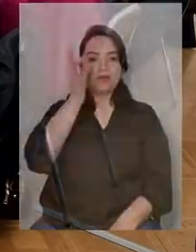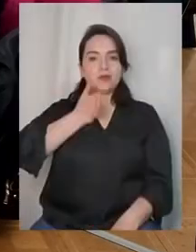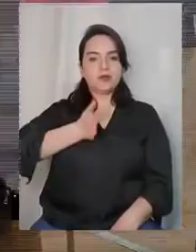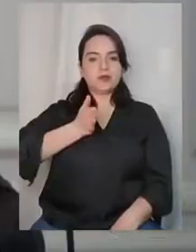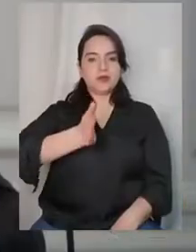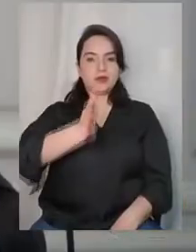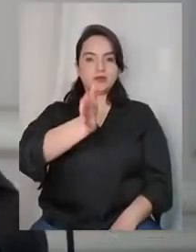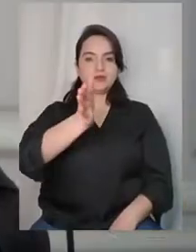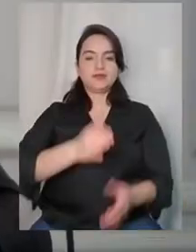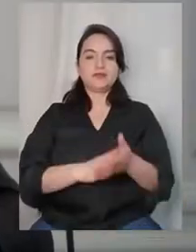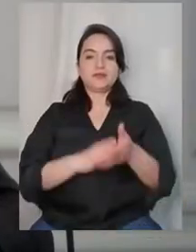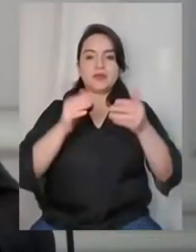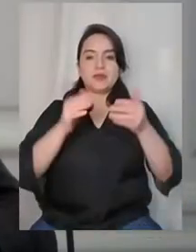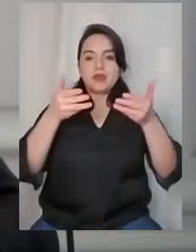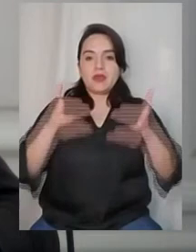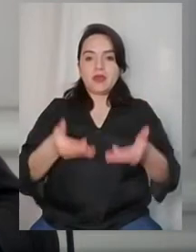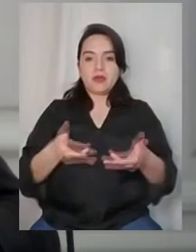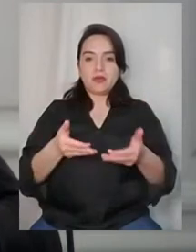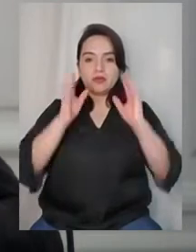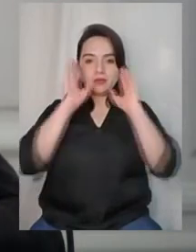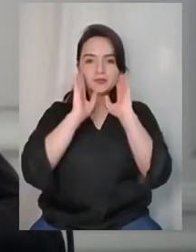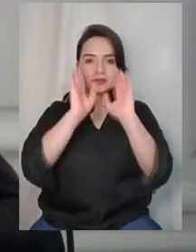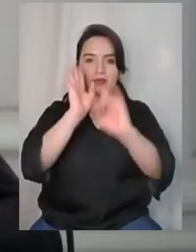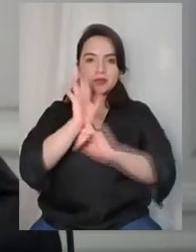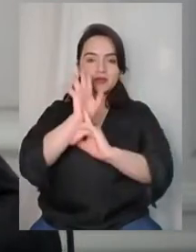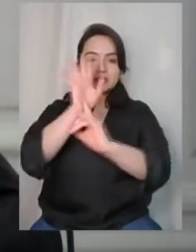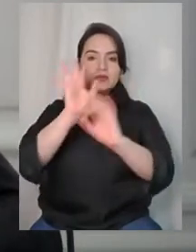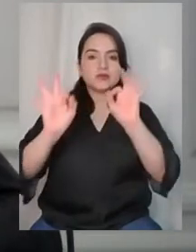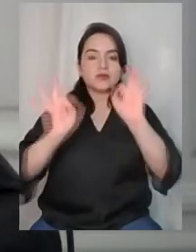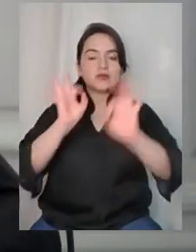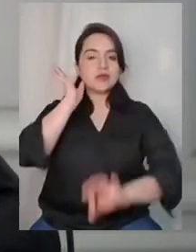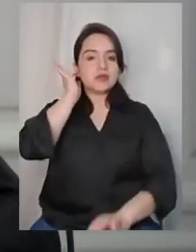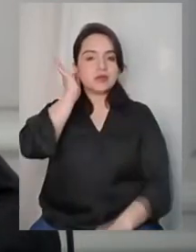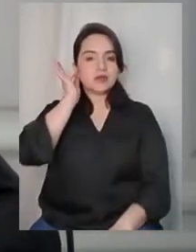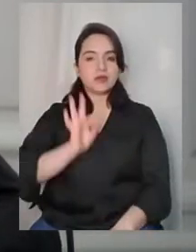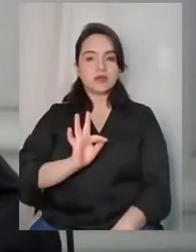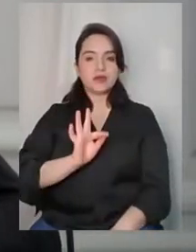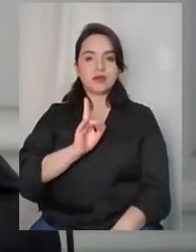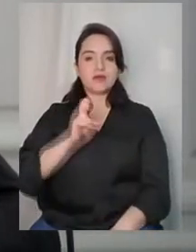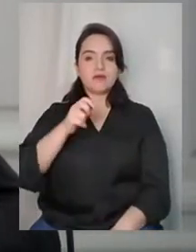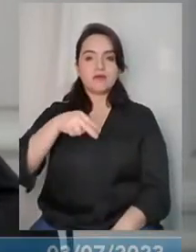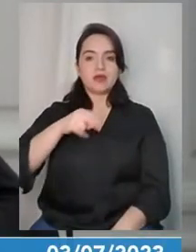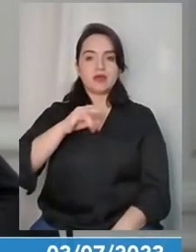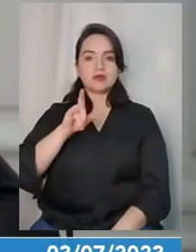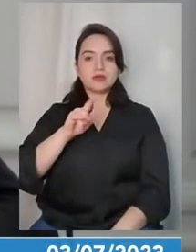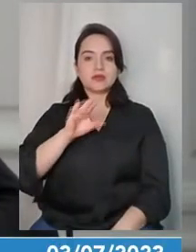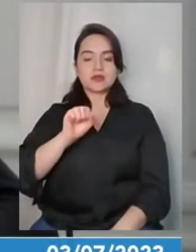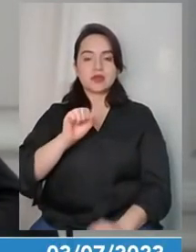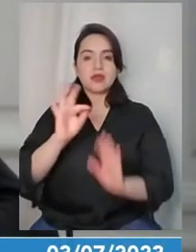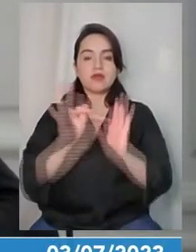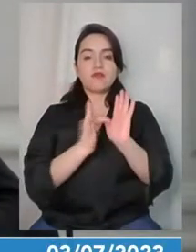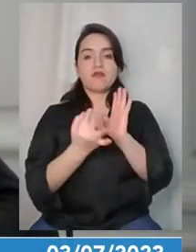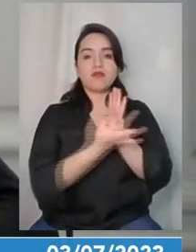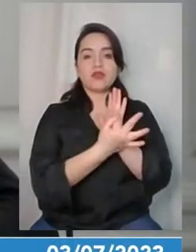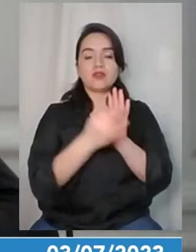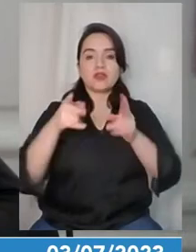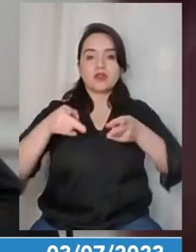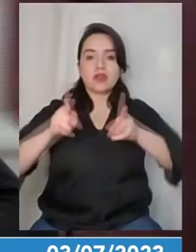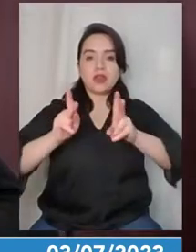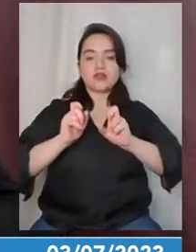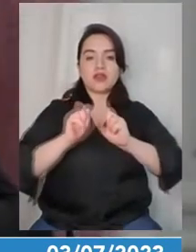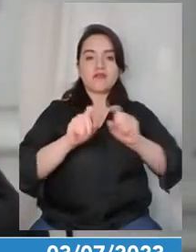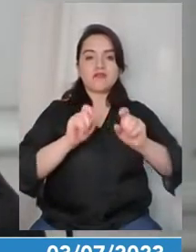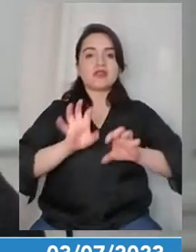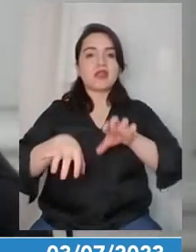Vamos a escuchar la exposición de la señora Francisca Baeza, de la Fundación Derecho y Defensa Animal, quien expondrá sobre la necesidad